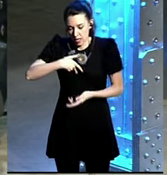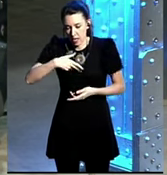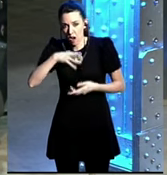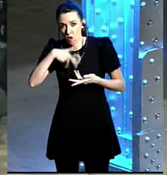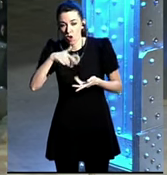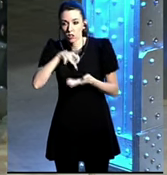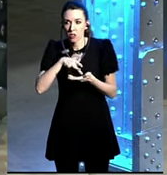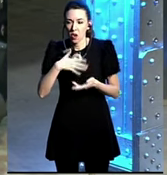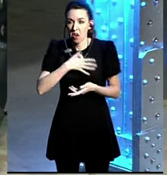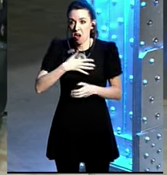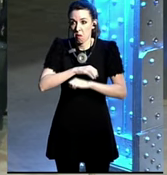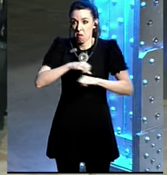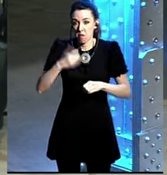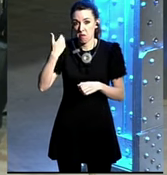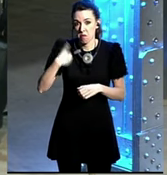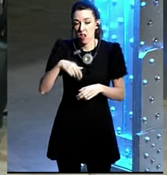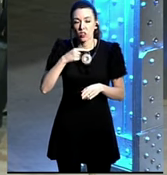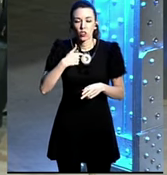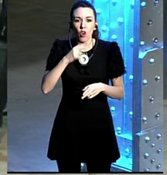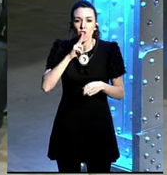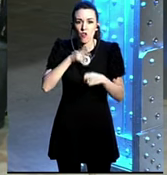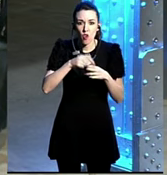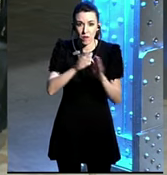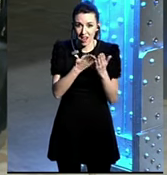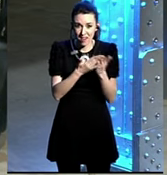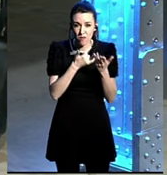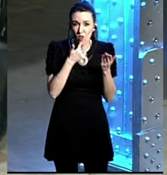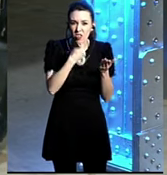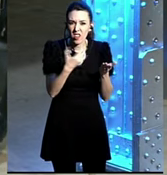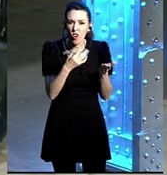hoy, de conformarse con lo que yo llamo en el libro